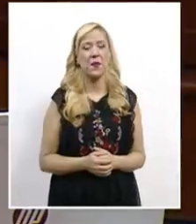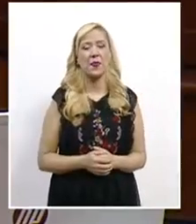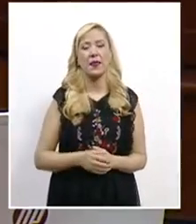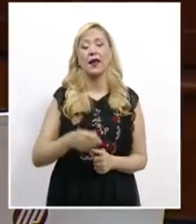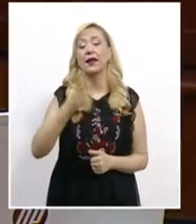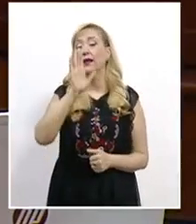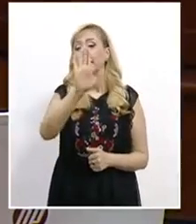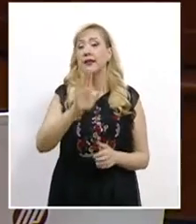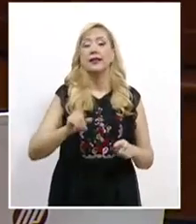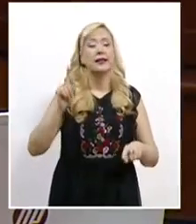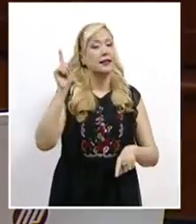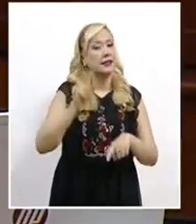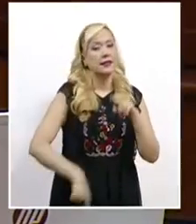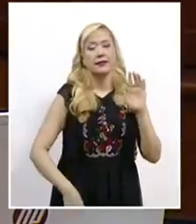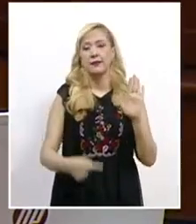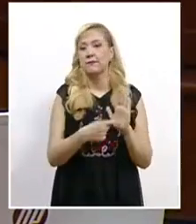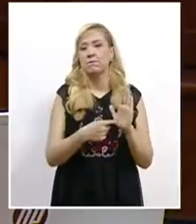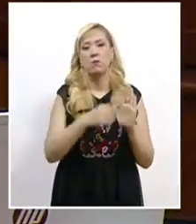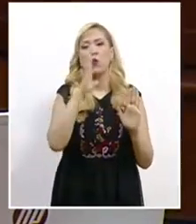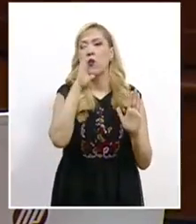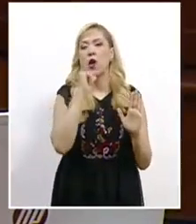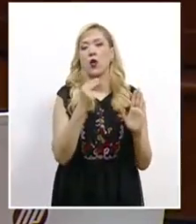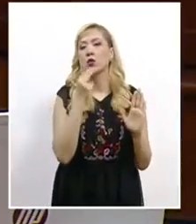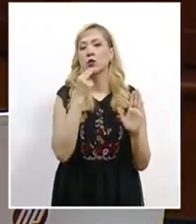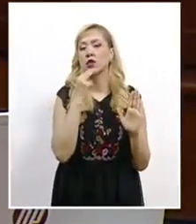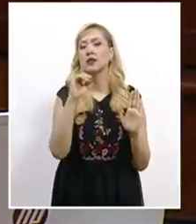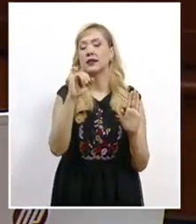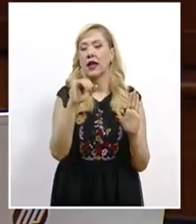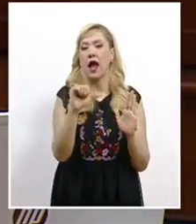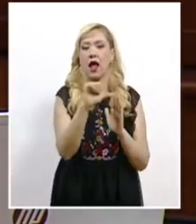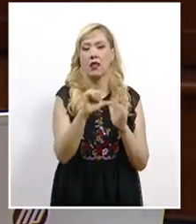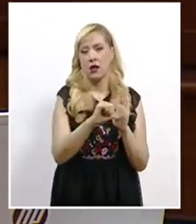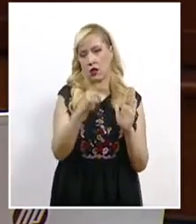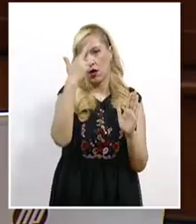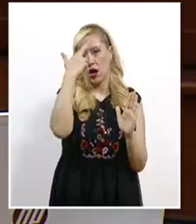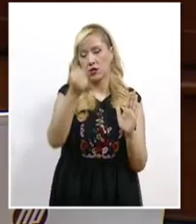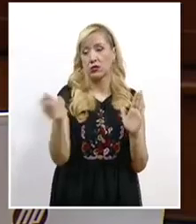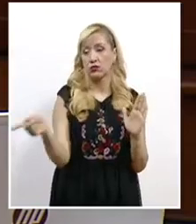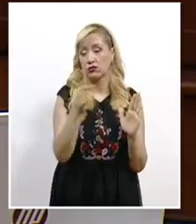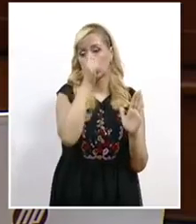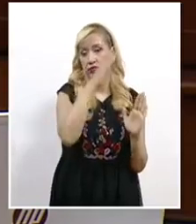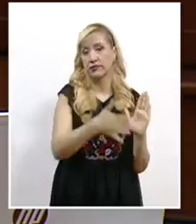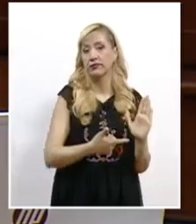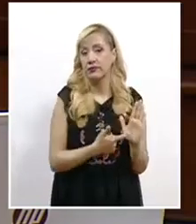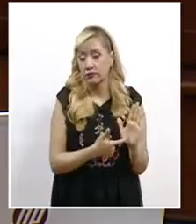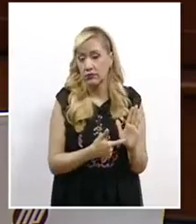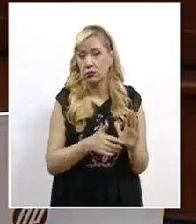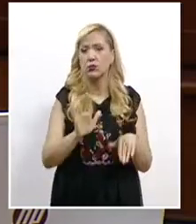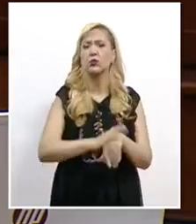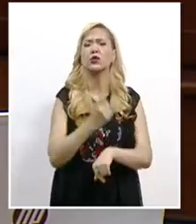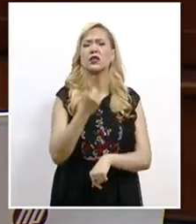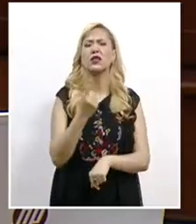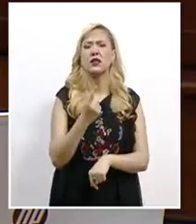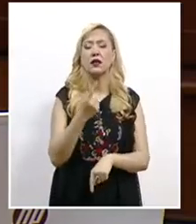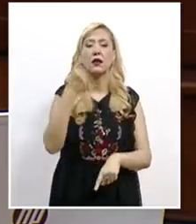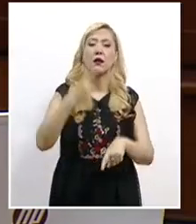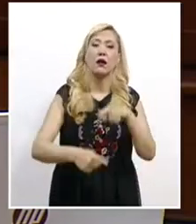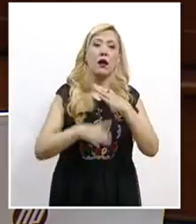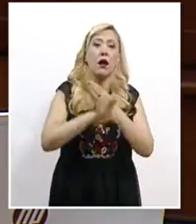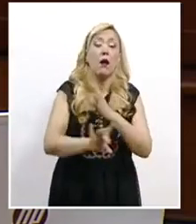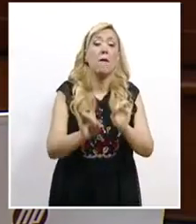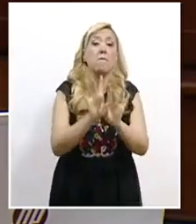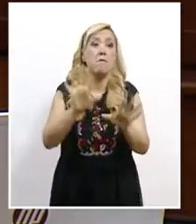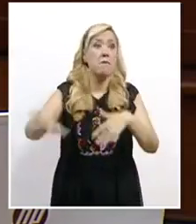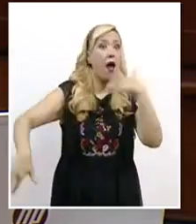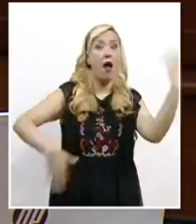Se invalida la causa de utilidad pública que regula el artículo impugnado, consistente en la prevención de cualquier tipo de